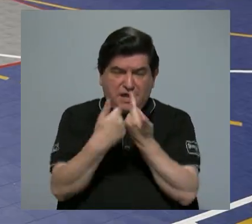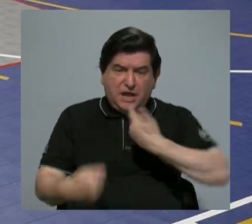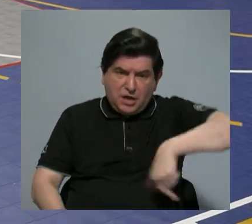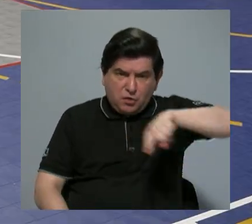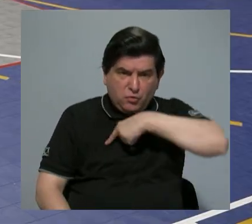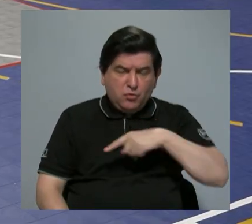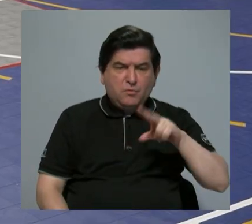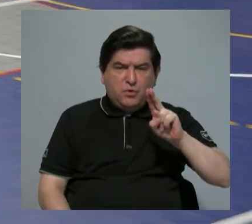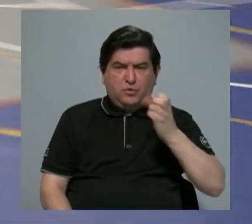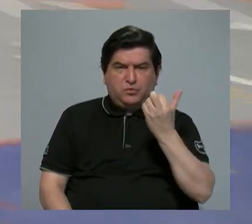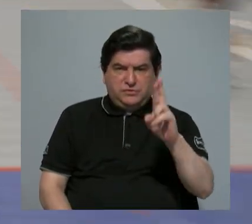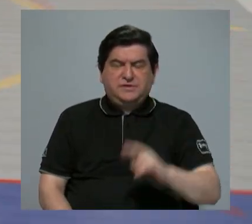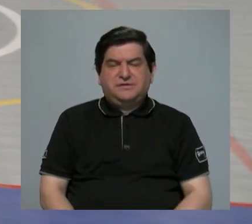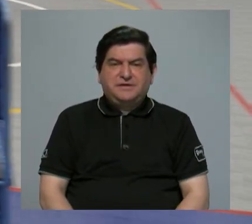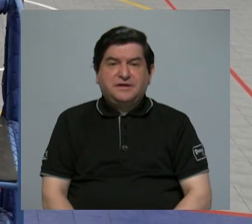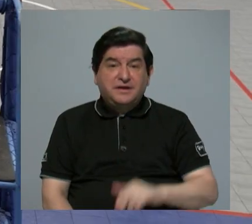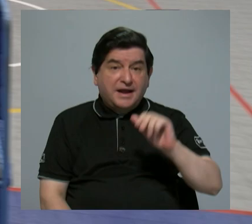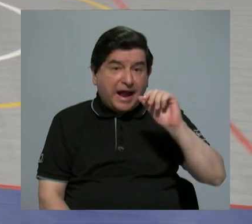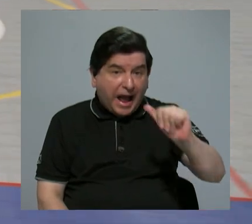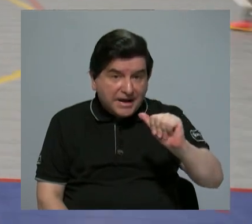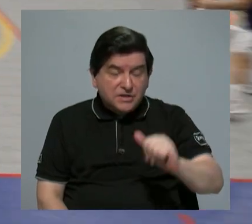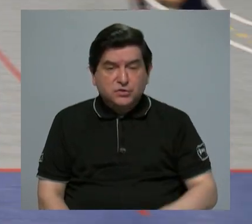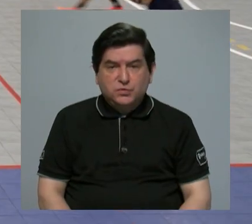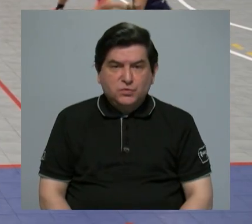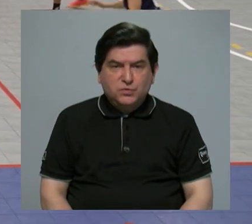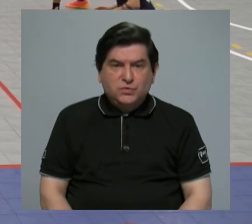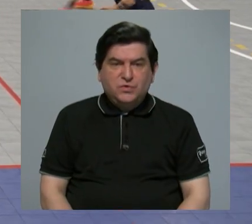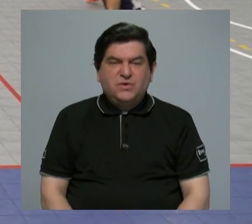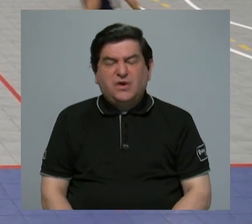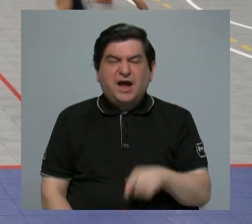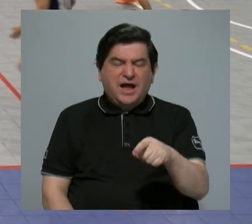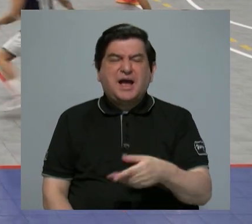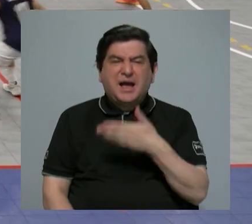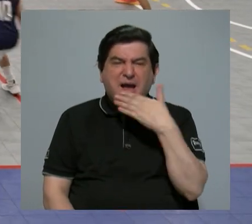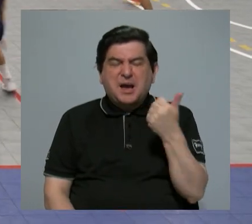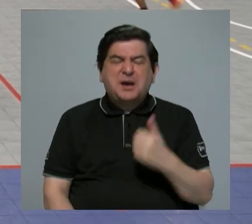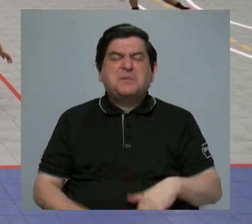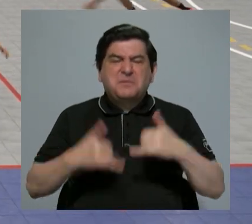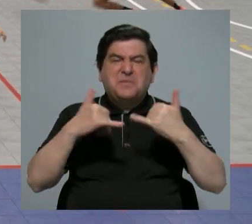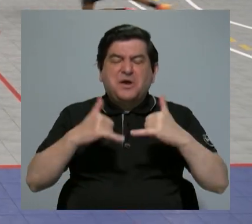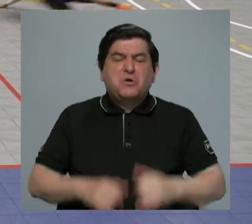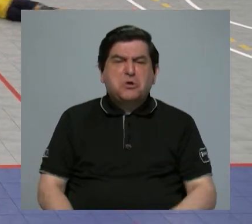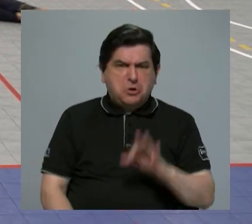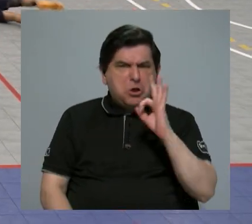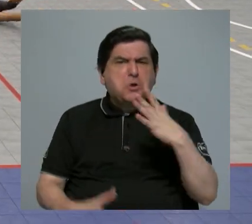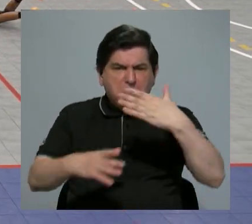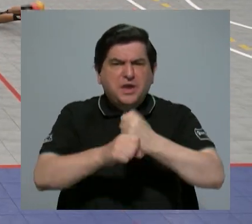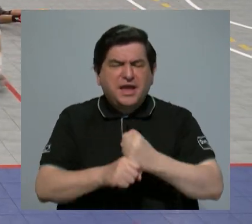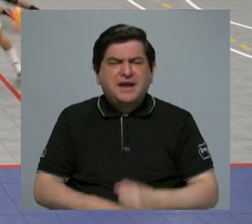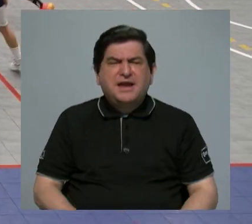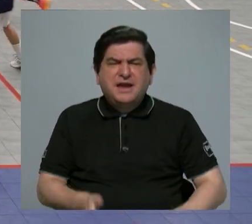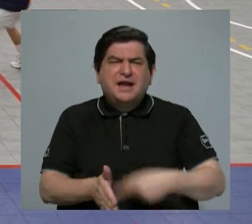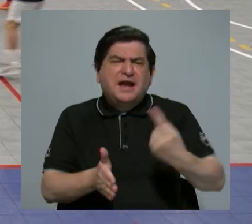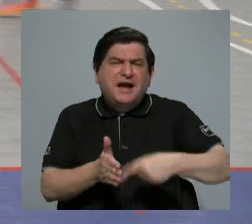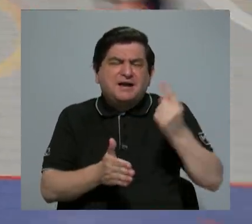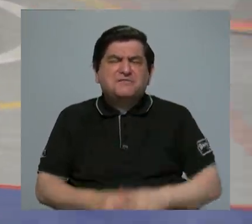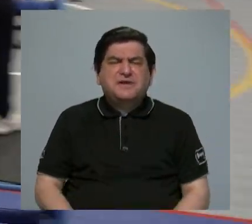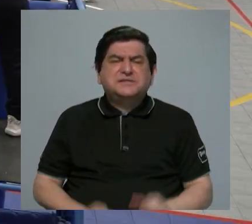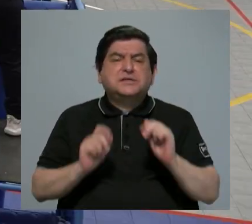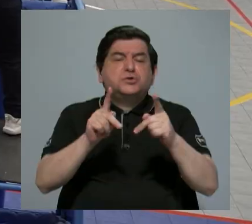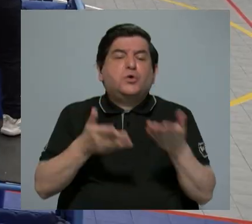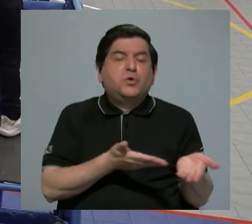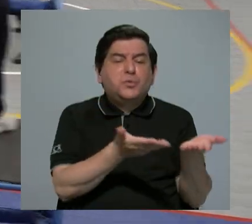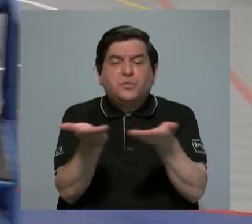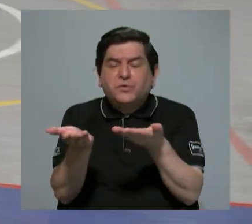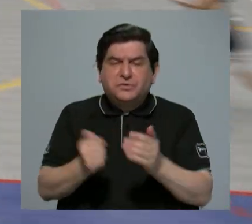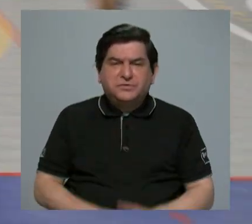grupo que tenemos en la UCR. Arturo hizo una forma de mejor me siento, los dejo jugar y lo hicieron muy bien los chicos. A veces es darle un poco de espacio al grupo para ver